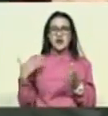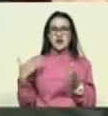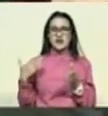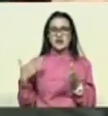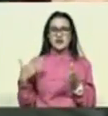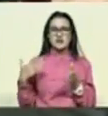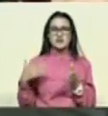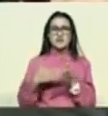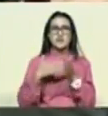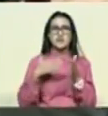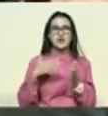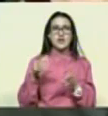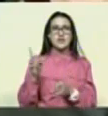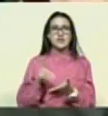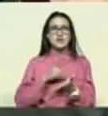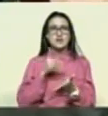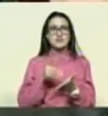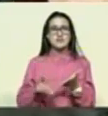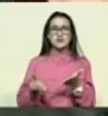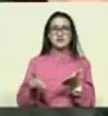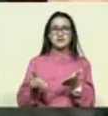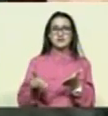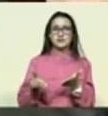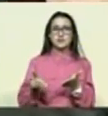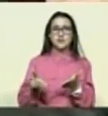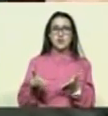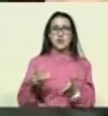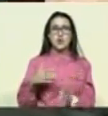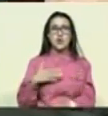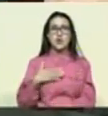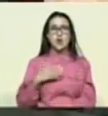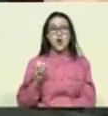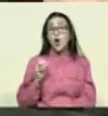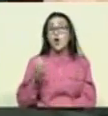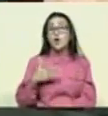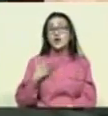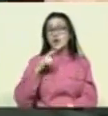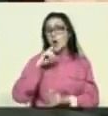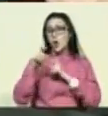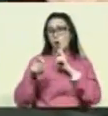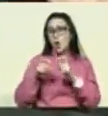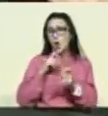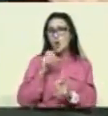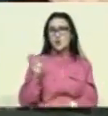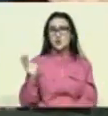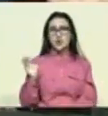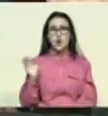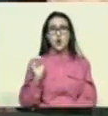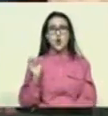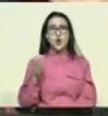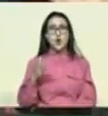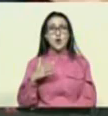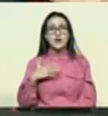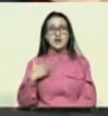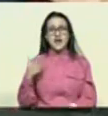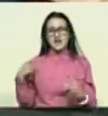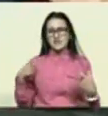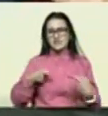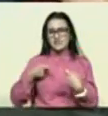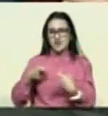fundarse sobre la discriminación o que pretenda fundarse sobre el odio o que pretenda fundarse sobre mensajes de guerra.